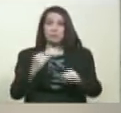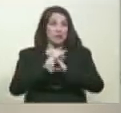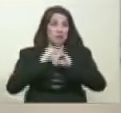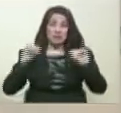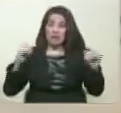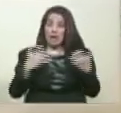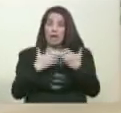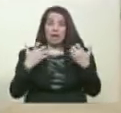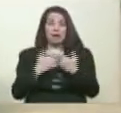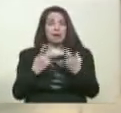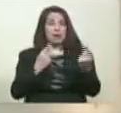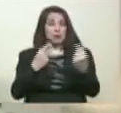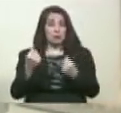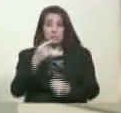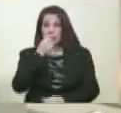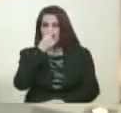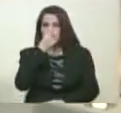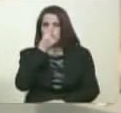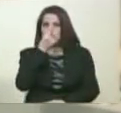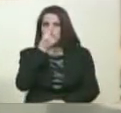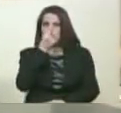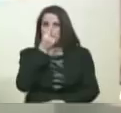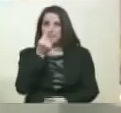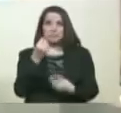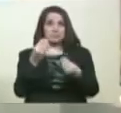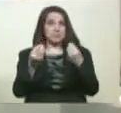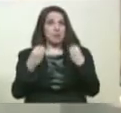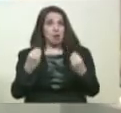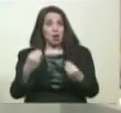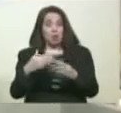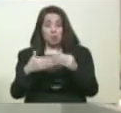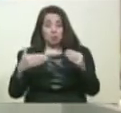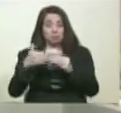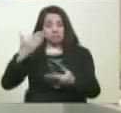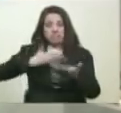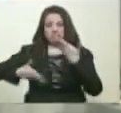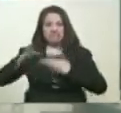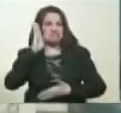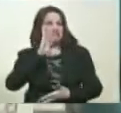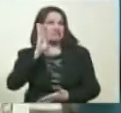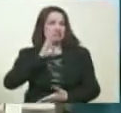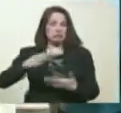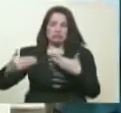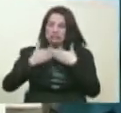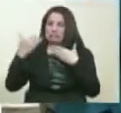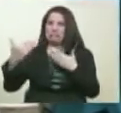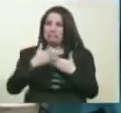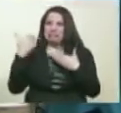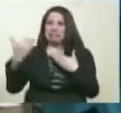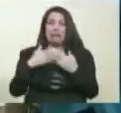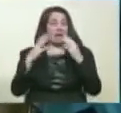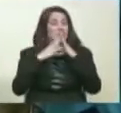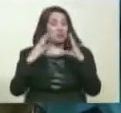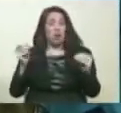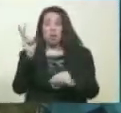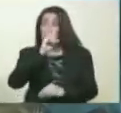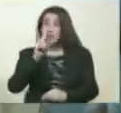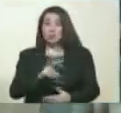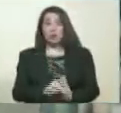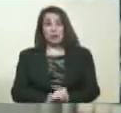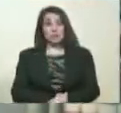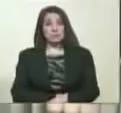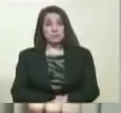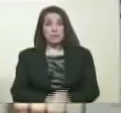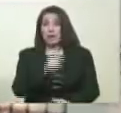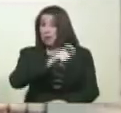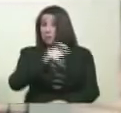guerra económica. Nos quitemos de encima los especuladores del dólar, que tanto daño le hacen a toda Venezuela. Es la gente que